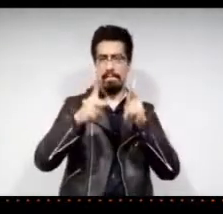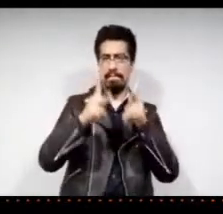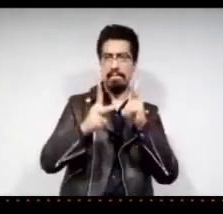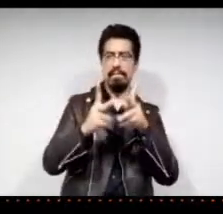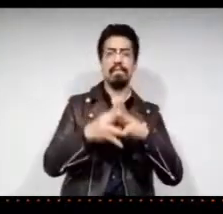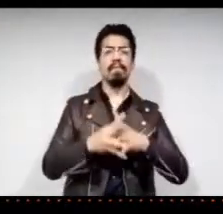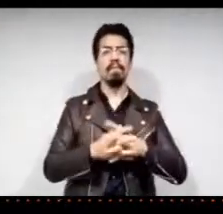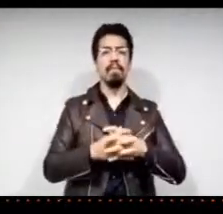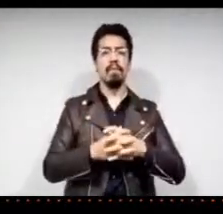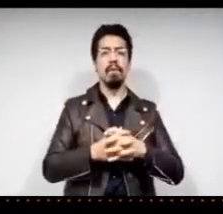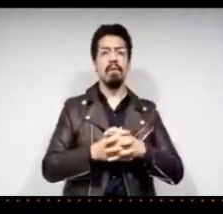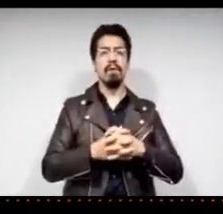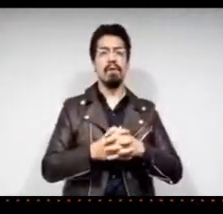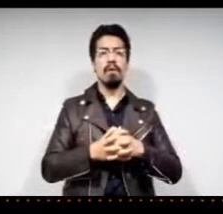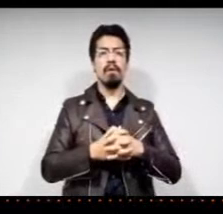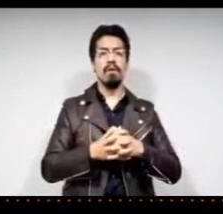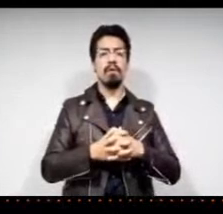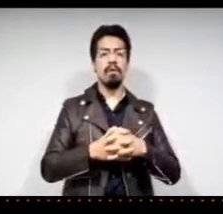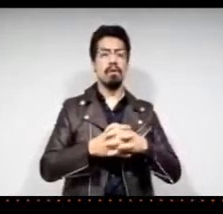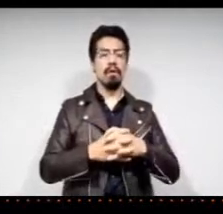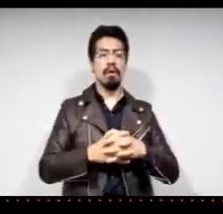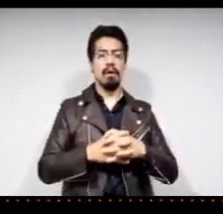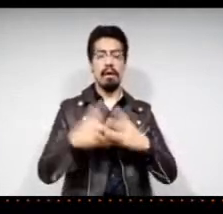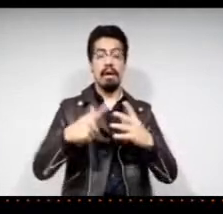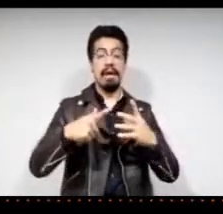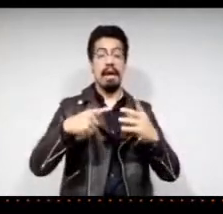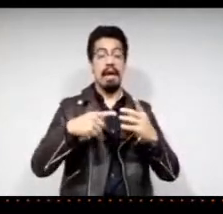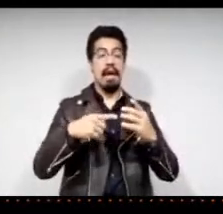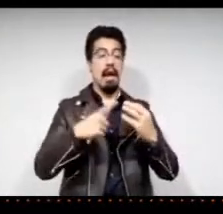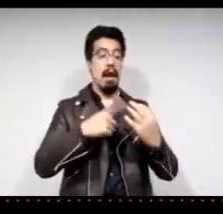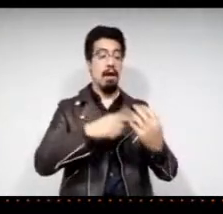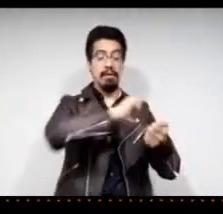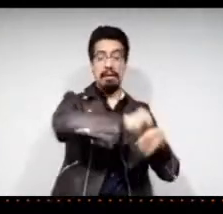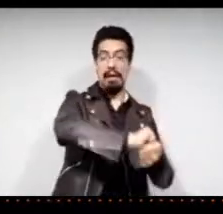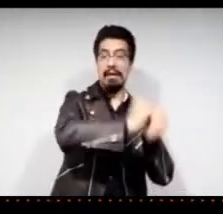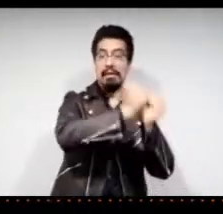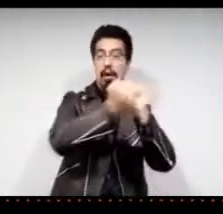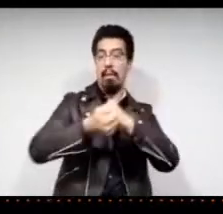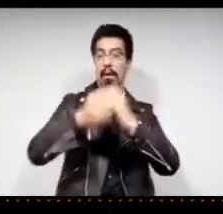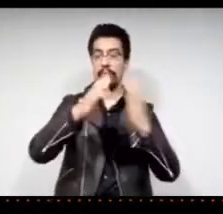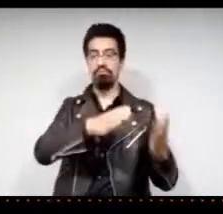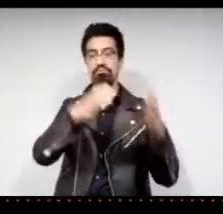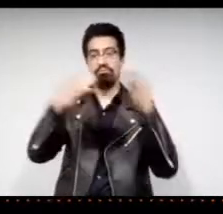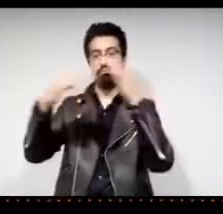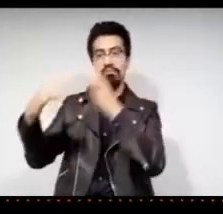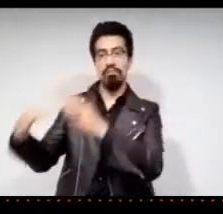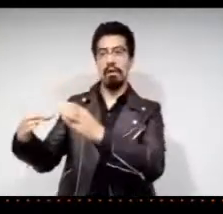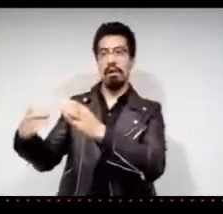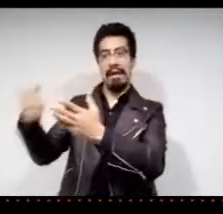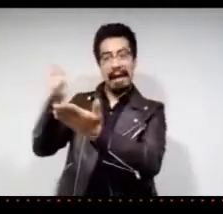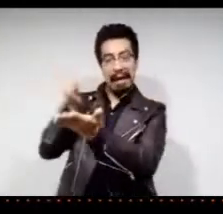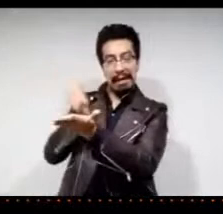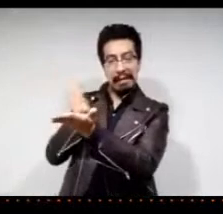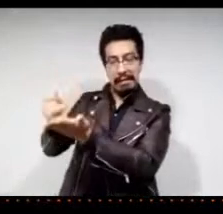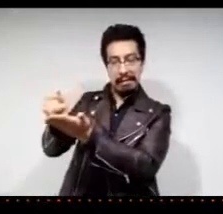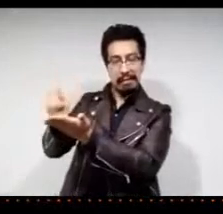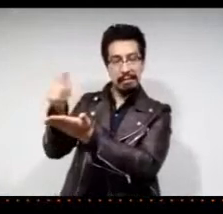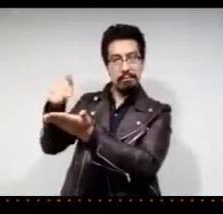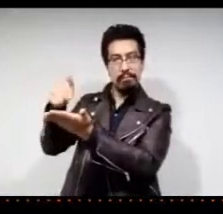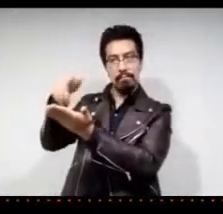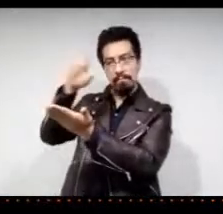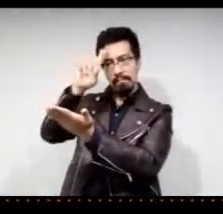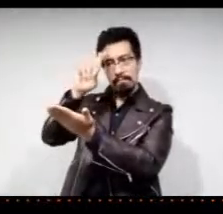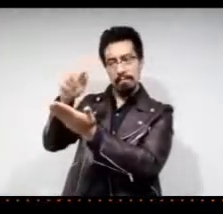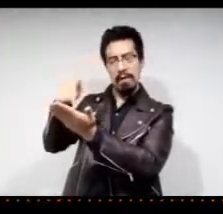de ya llevar esos resultados a un plano de que permita tomarse decisiones con respecto a qué